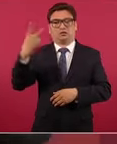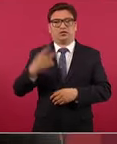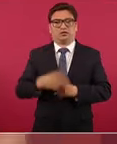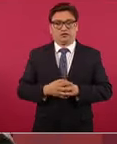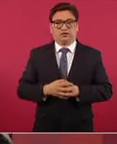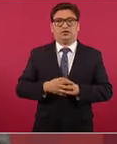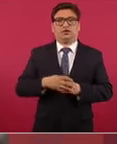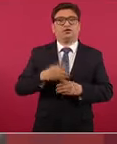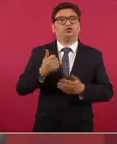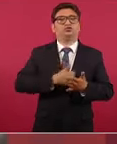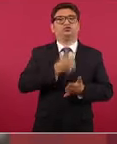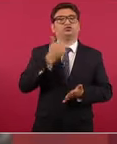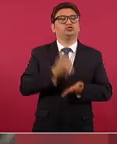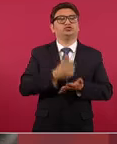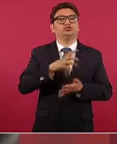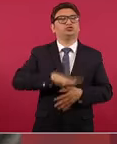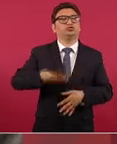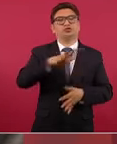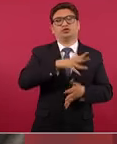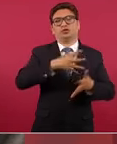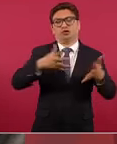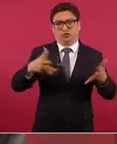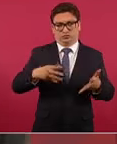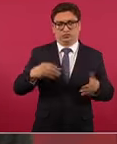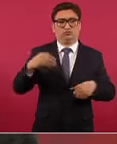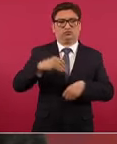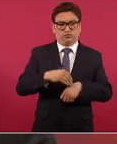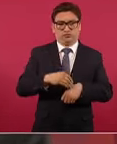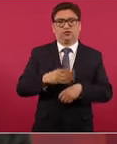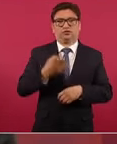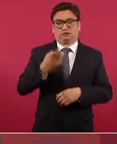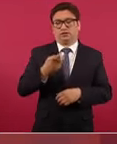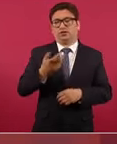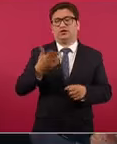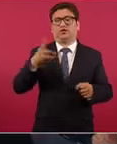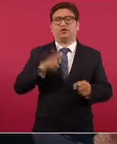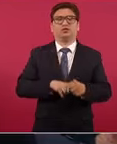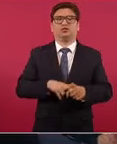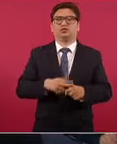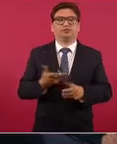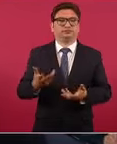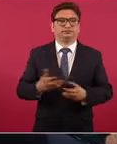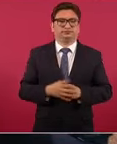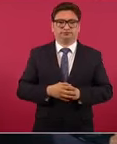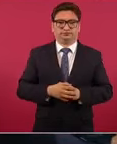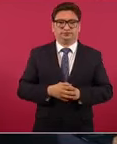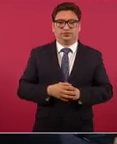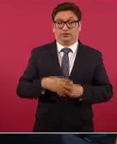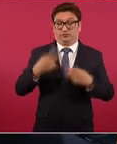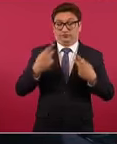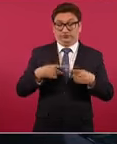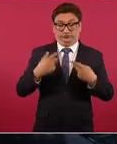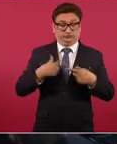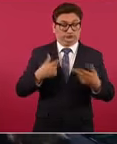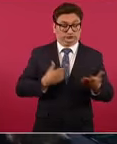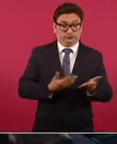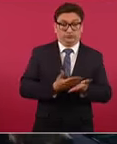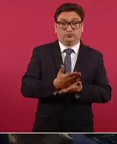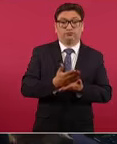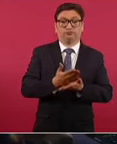grandes ciudades hospitales en donde el que llega allí